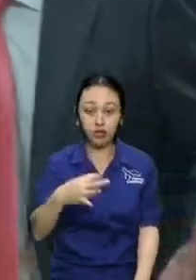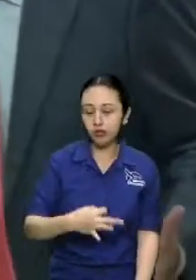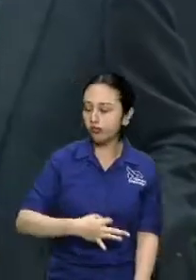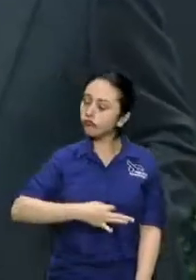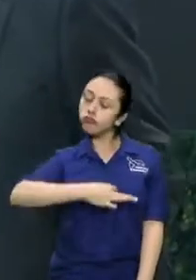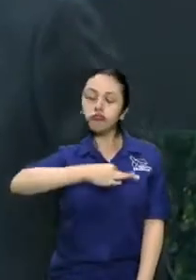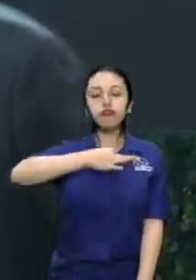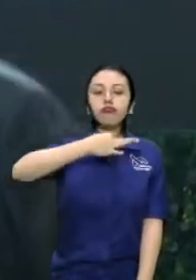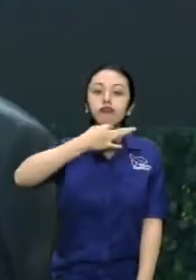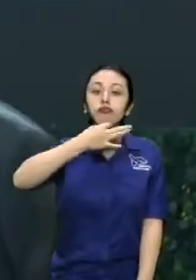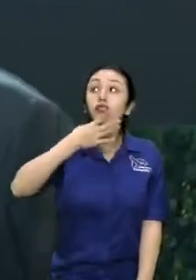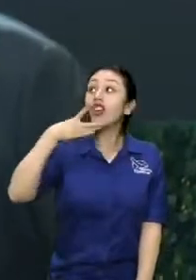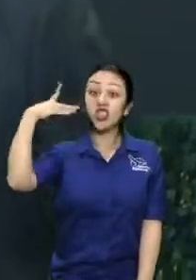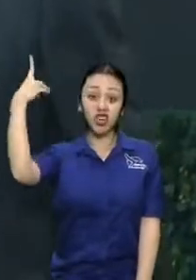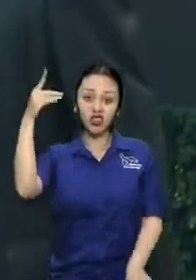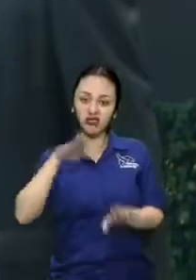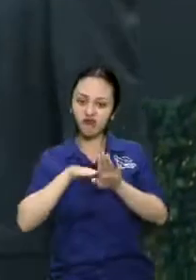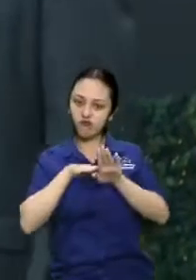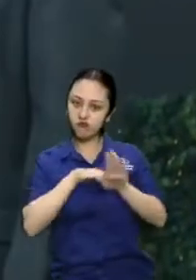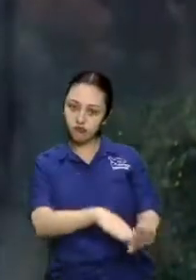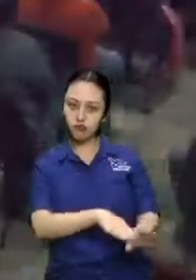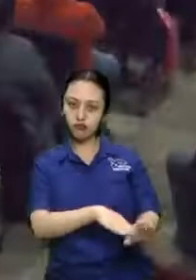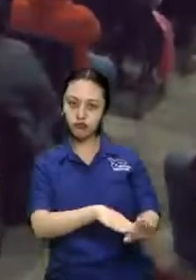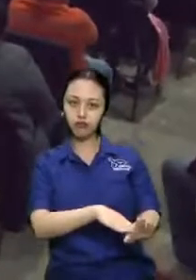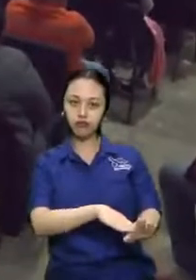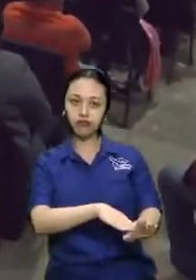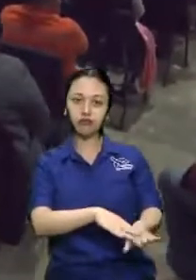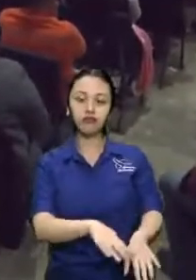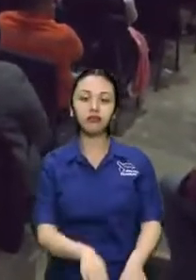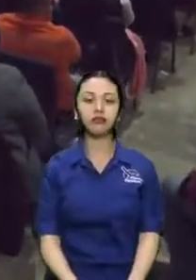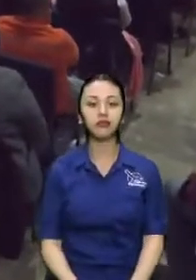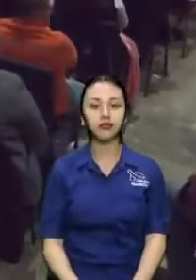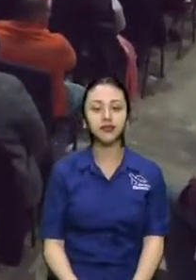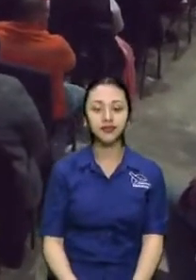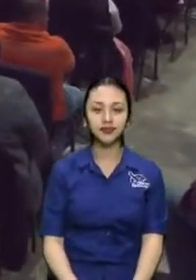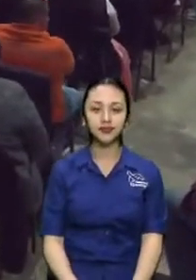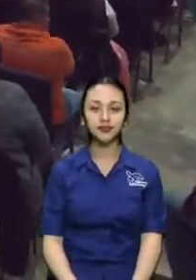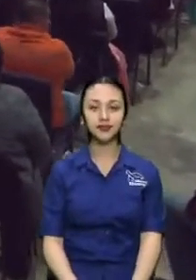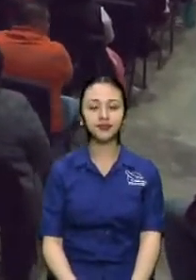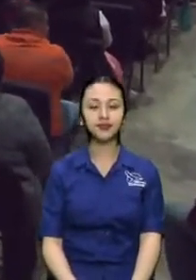bien, tienes que medio agacharte.